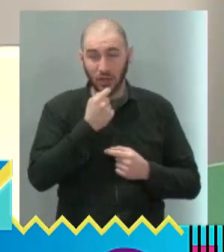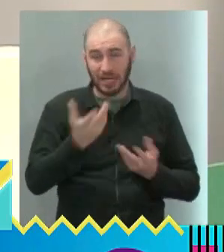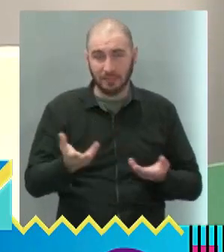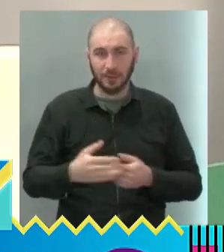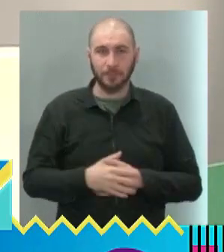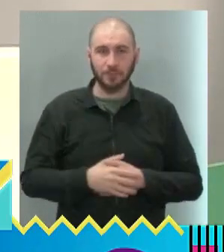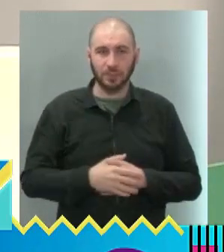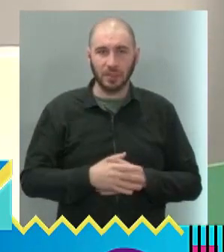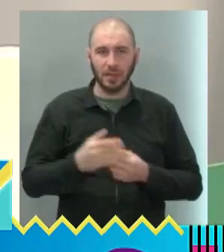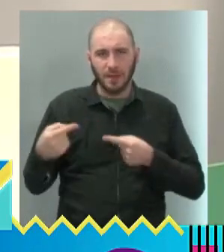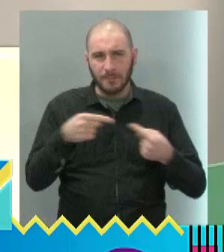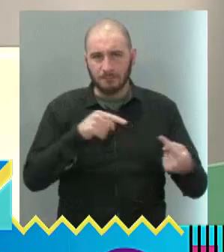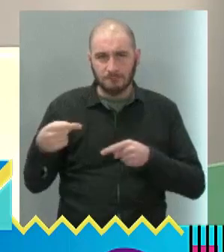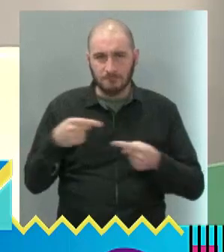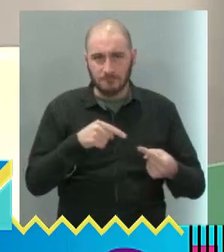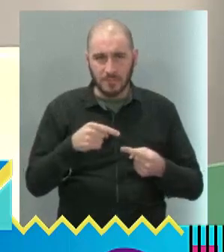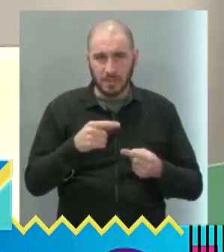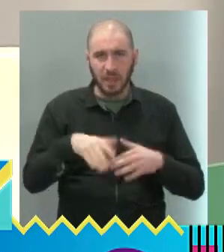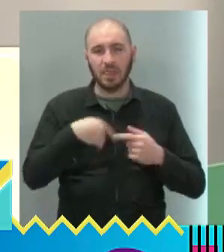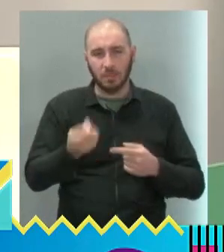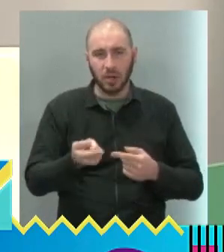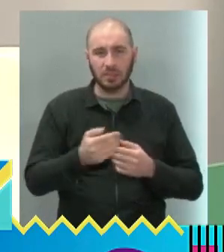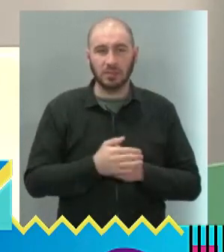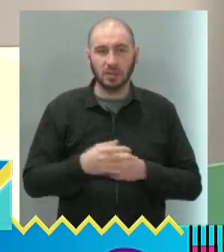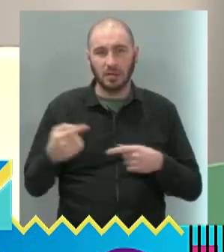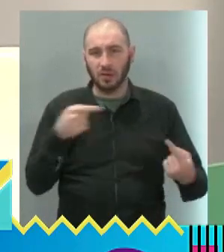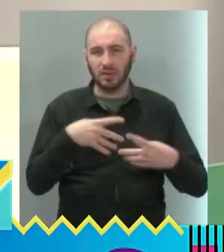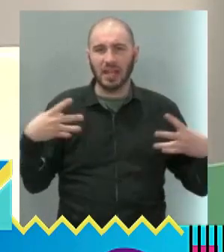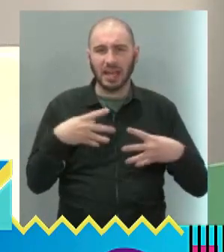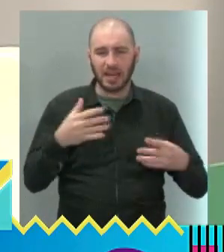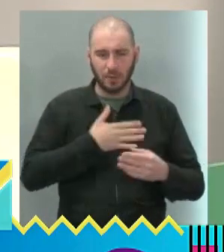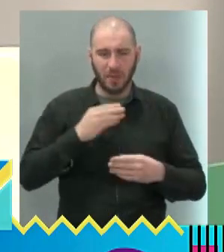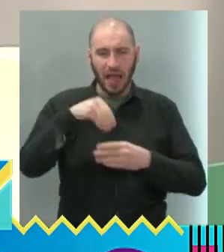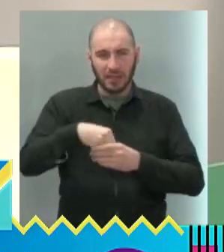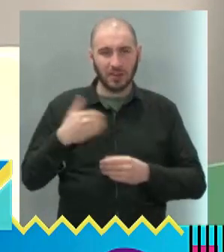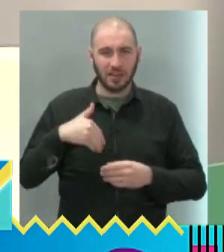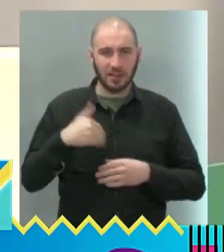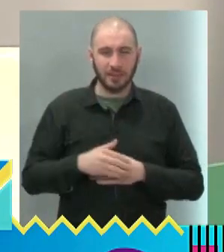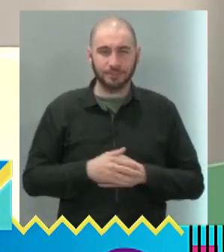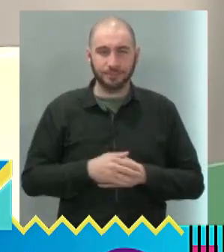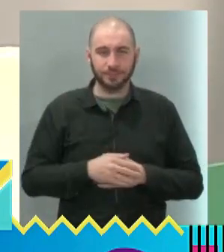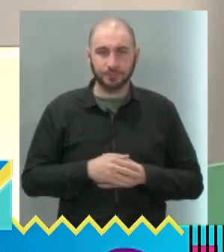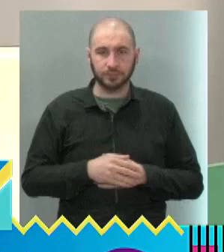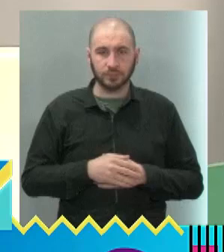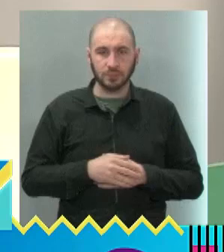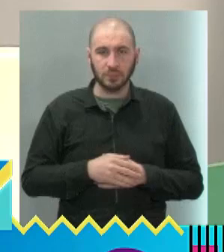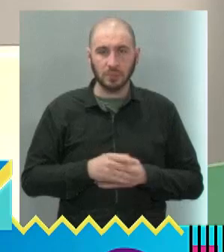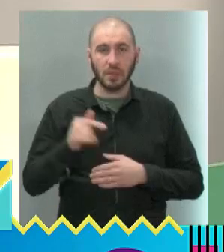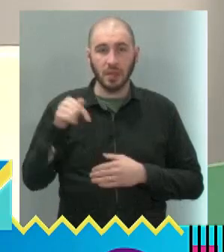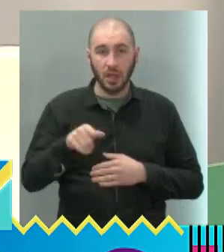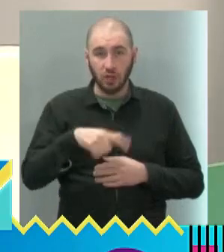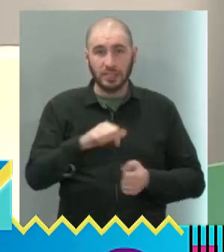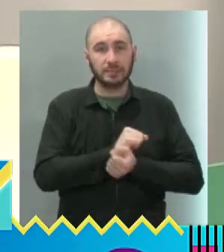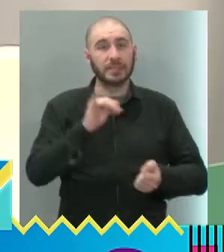ejemplo. Y ese conflicto es el que nos va a llevar al conflicto de las guerras civiles en la Argentina. Bien. Donde